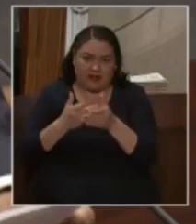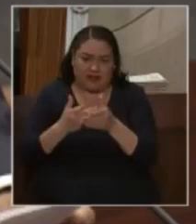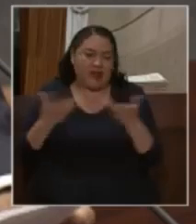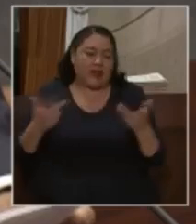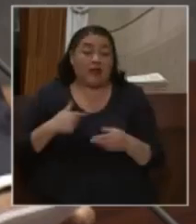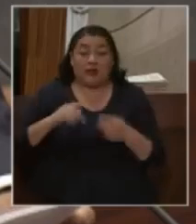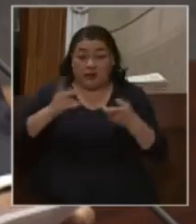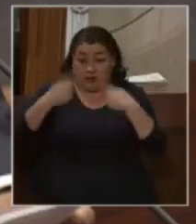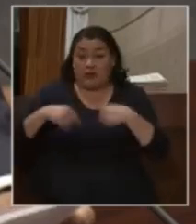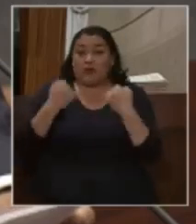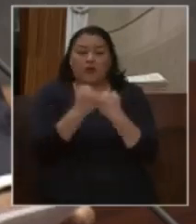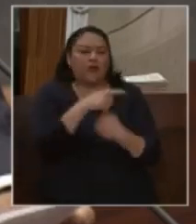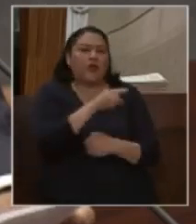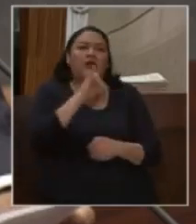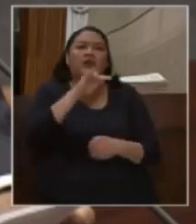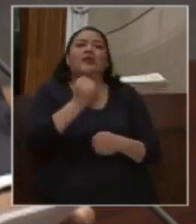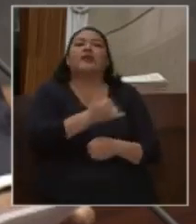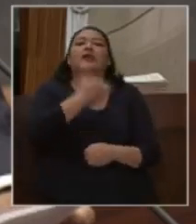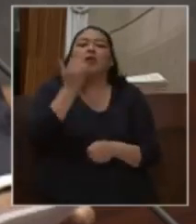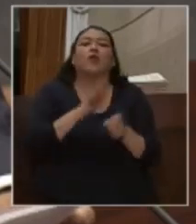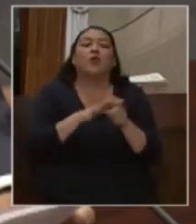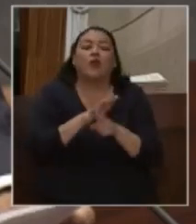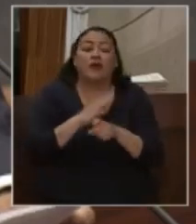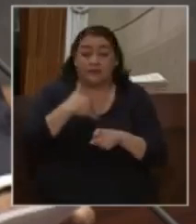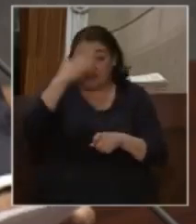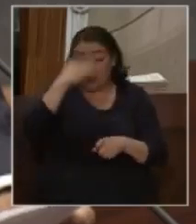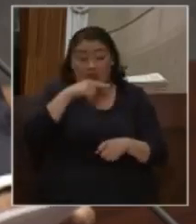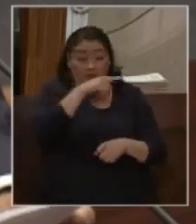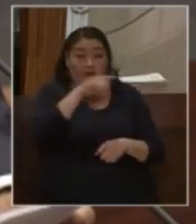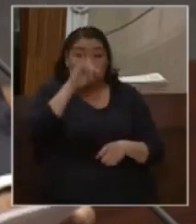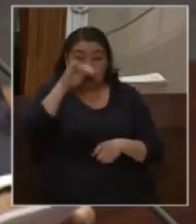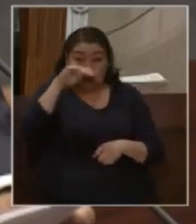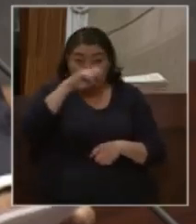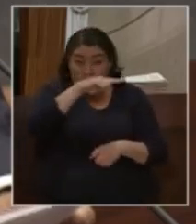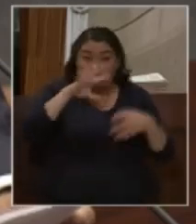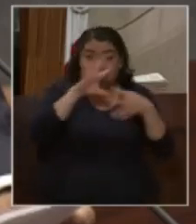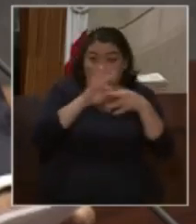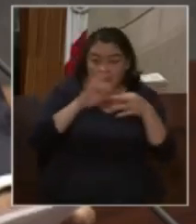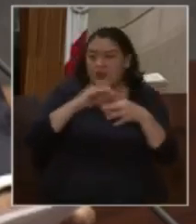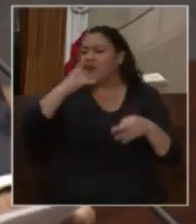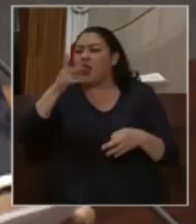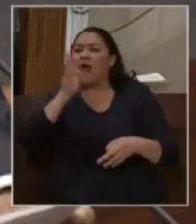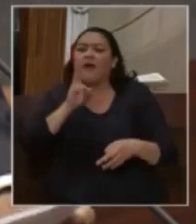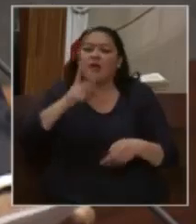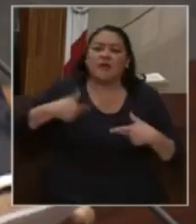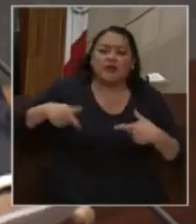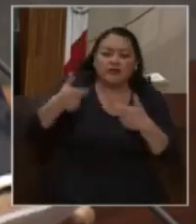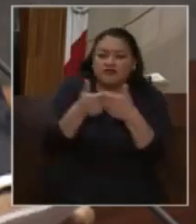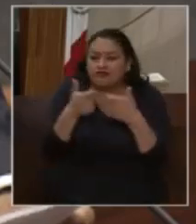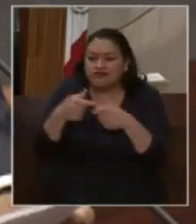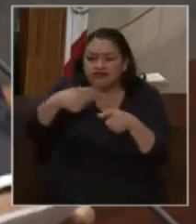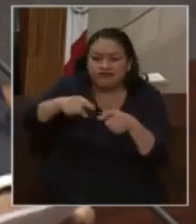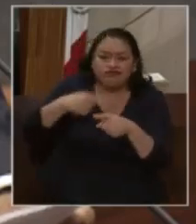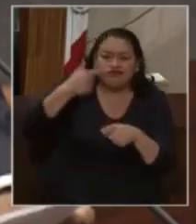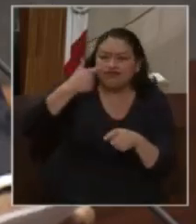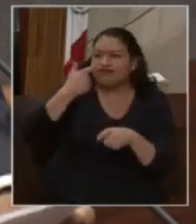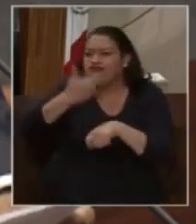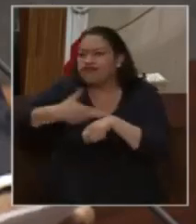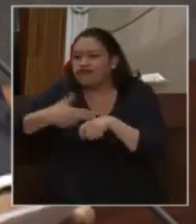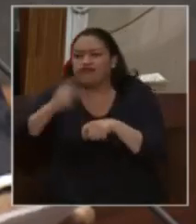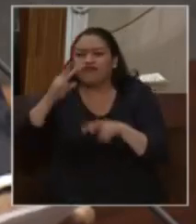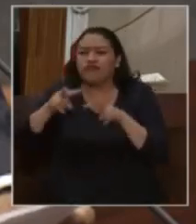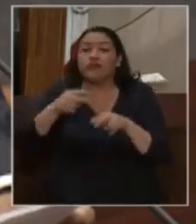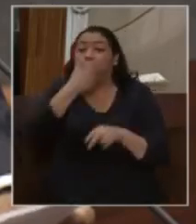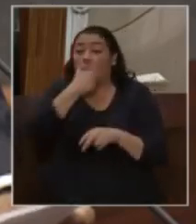Adicionalmente, la incongruencia radica en que la responsable consideró como un elemento esencial para vincular la conducta infractora las manifestaciones del